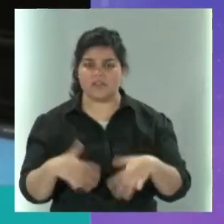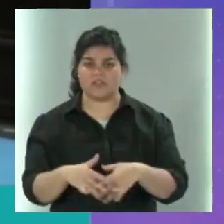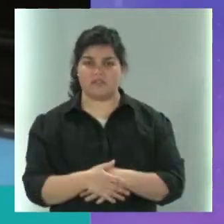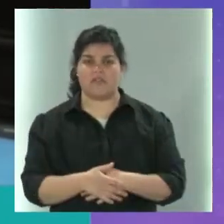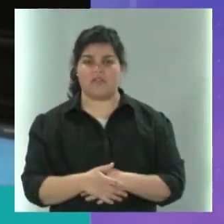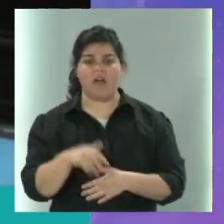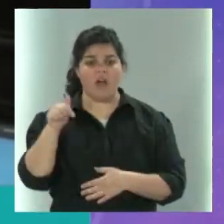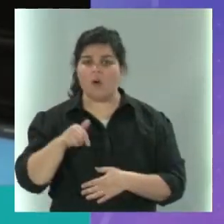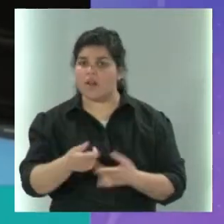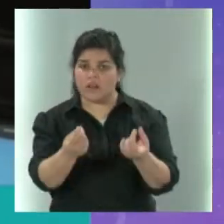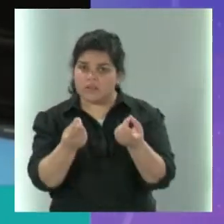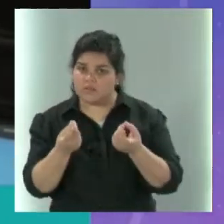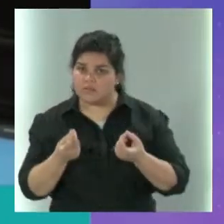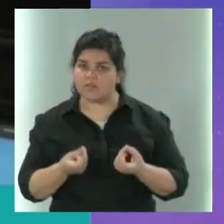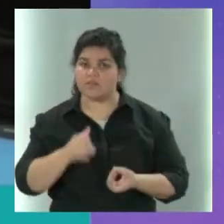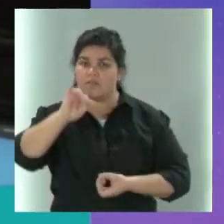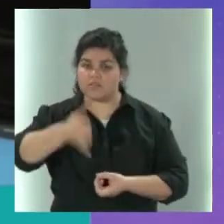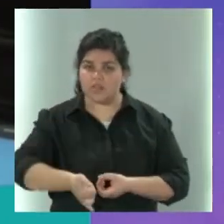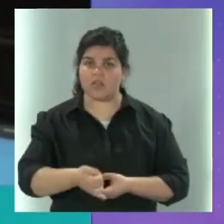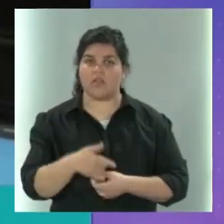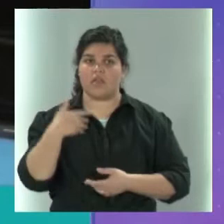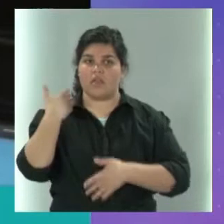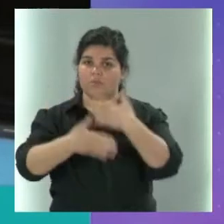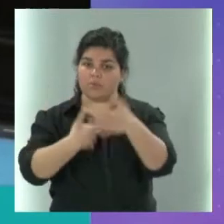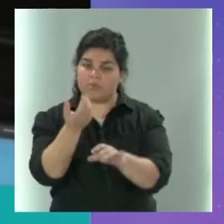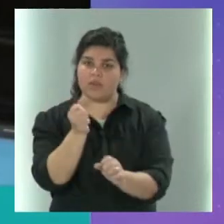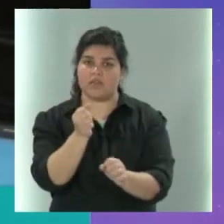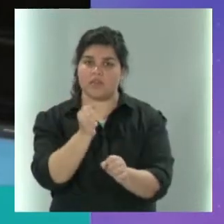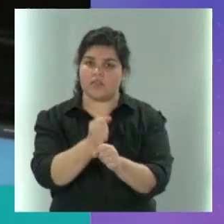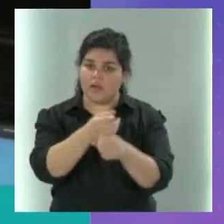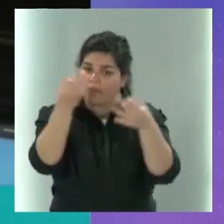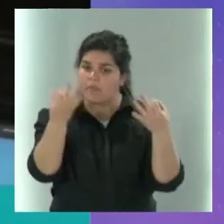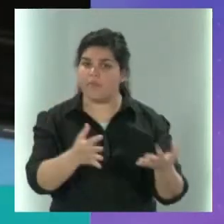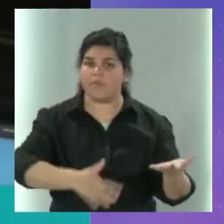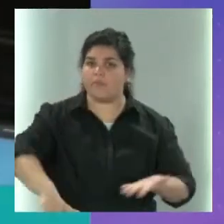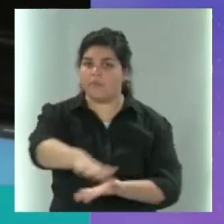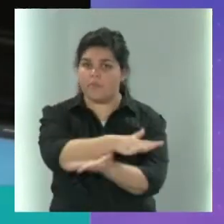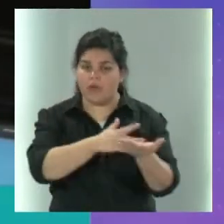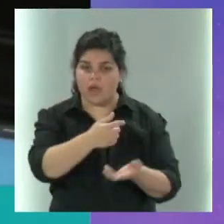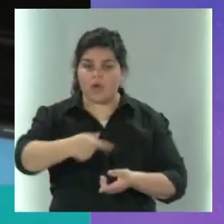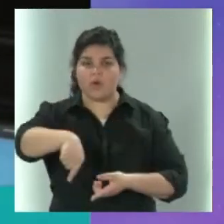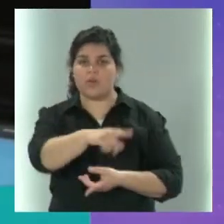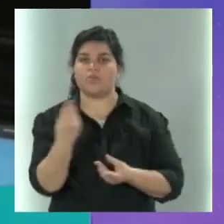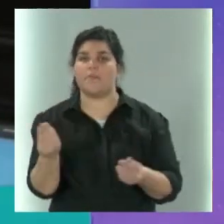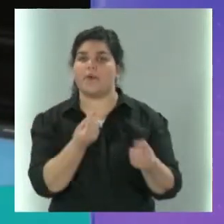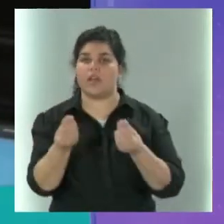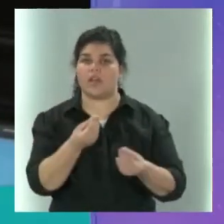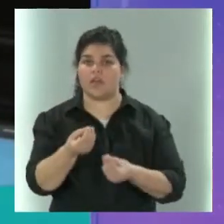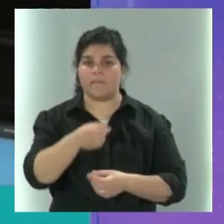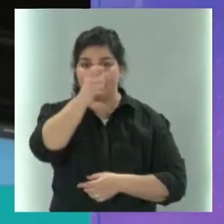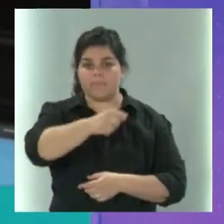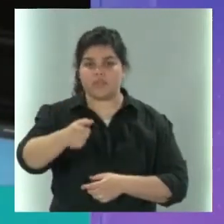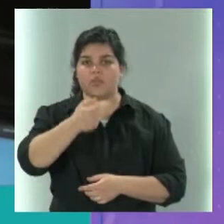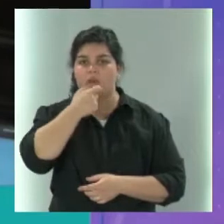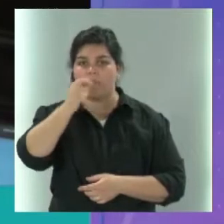necesidad de ordenar el buen desempeño de la sociedad, para que los habitantes de esta hermosa